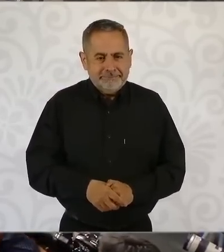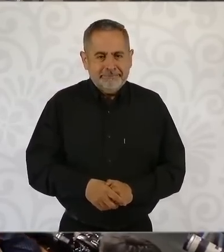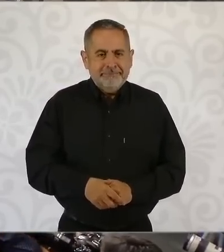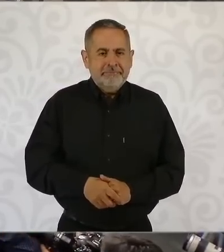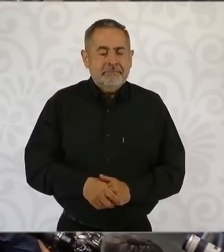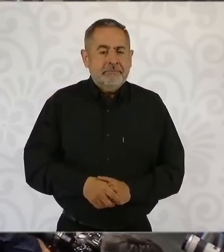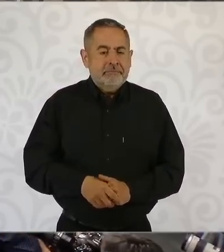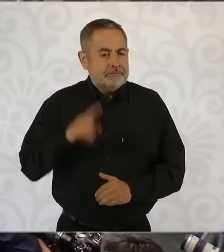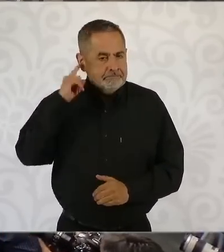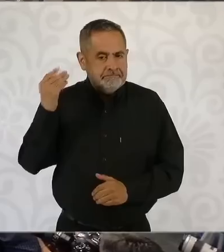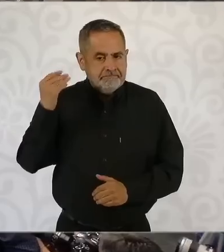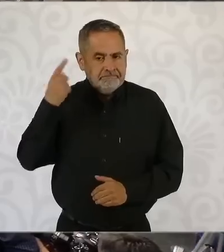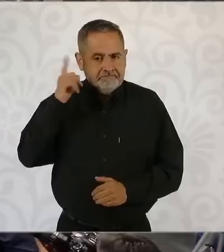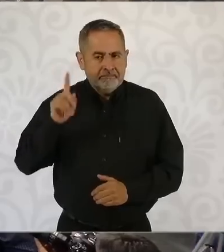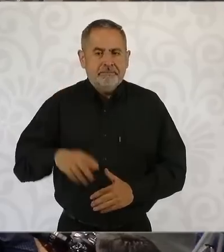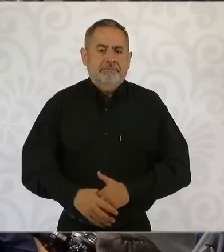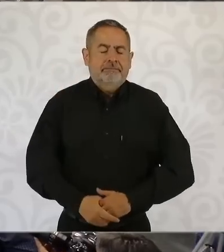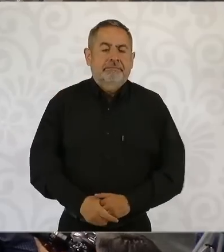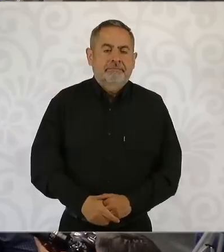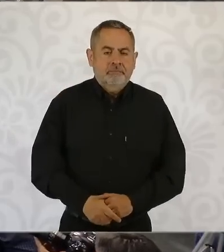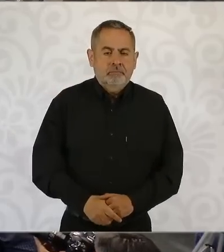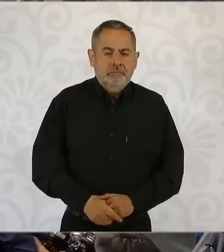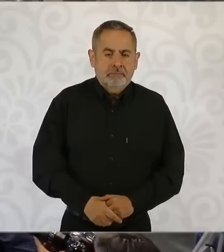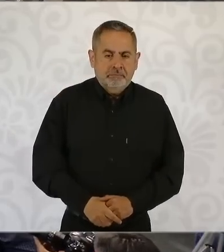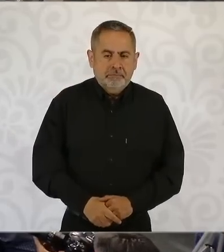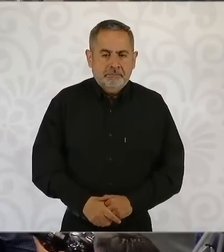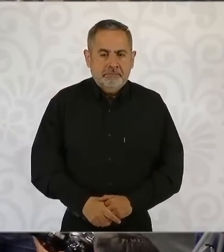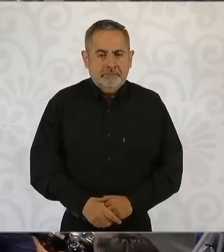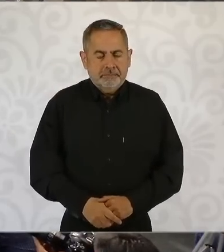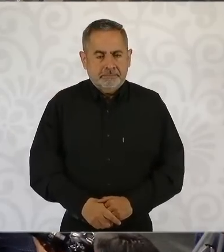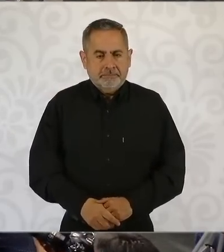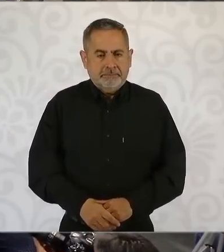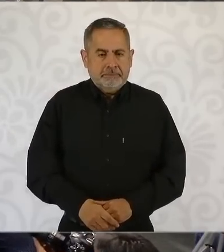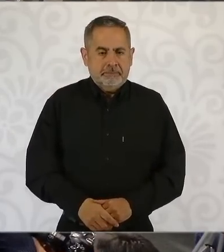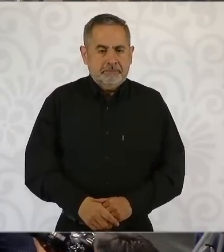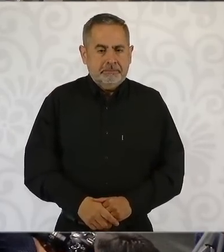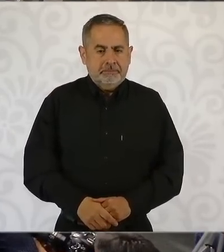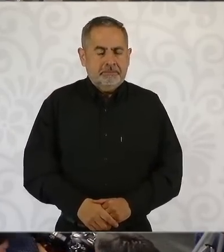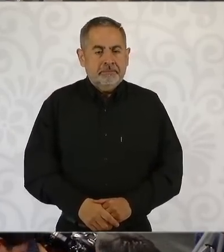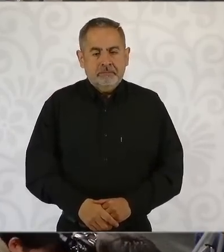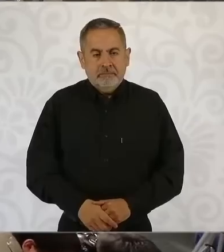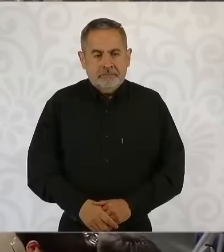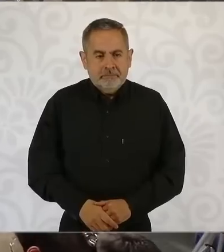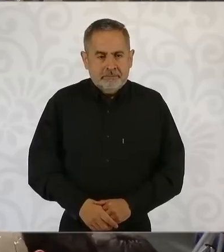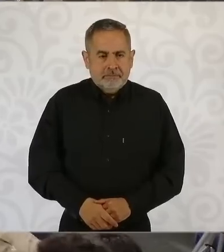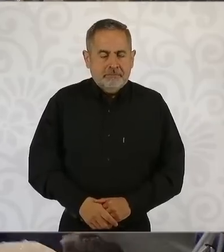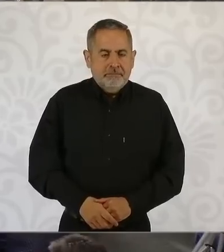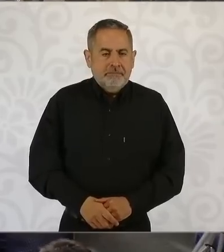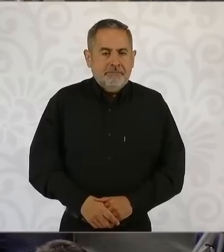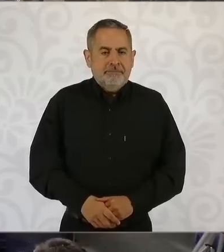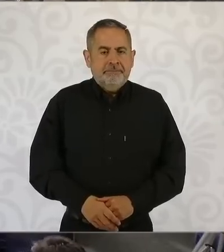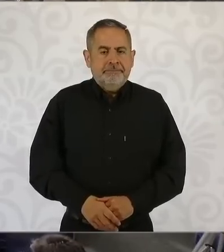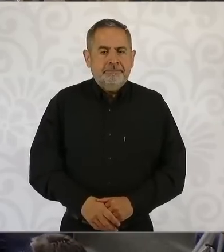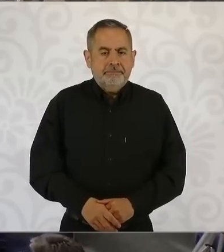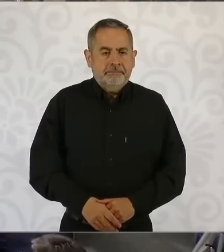Preguntarle será que este comité está viendo los datos que expuso el secretario, los